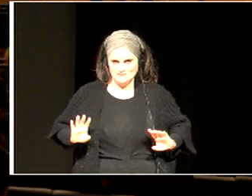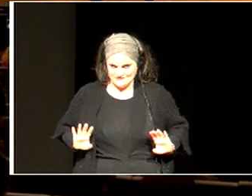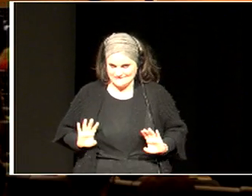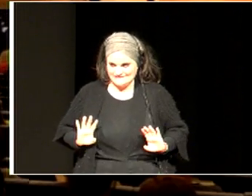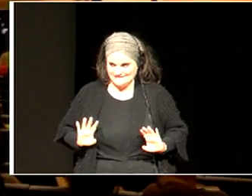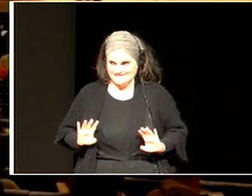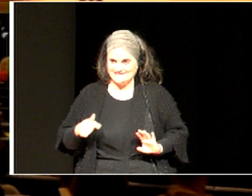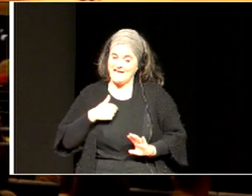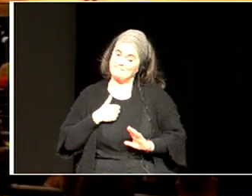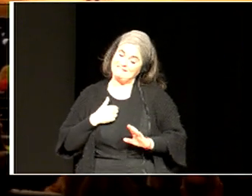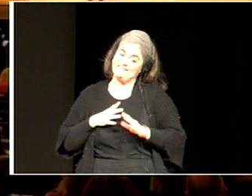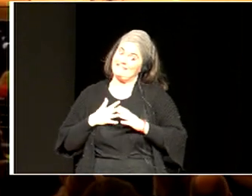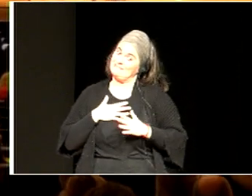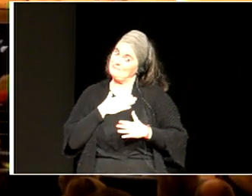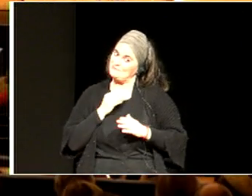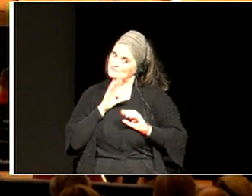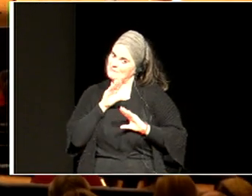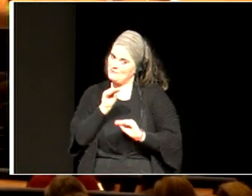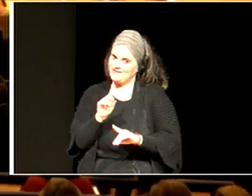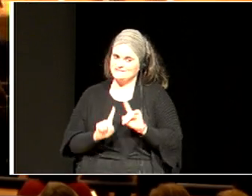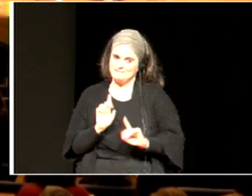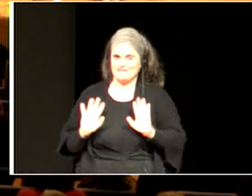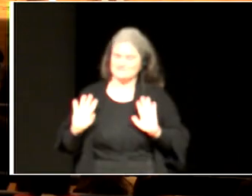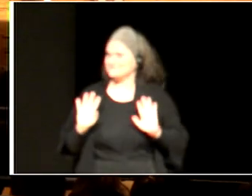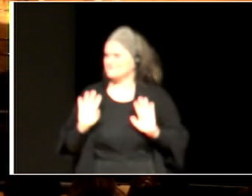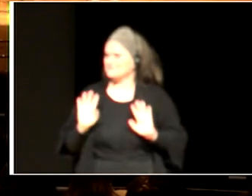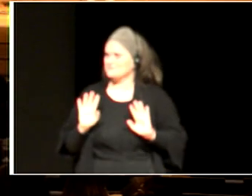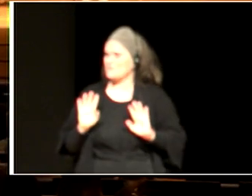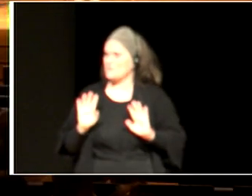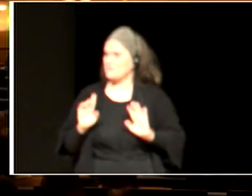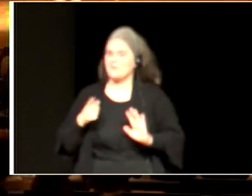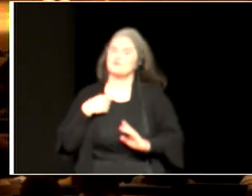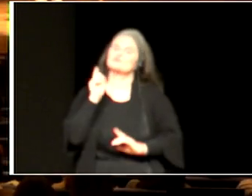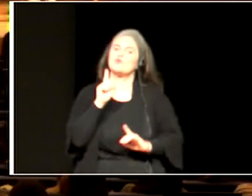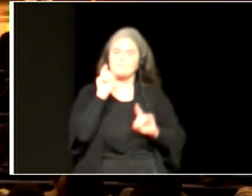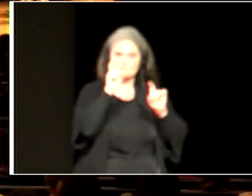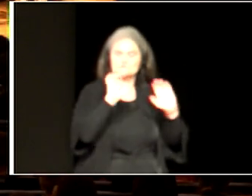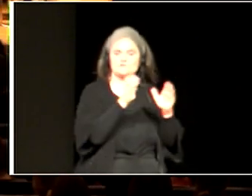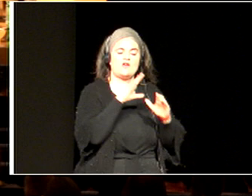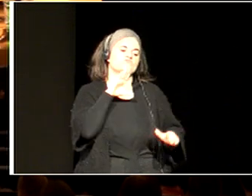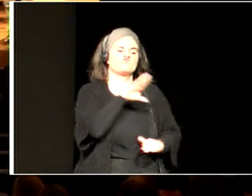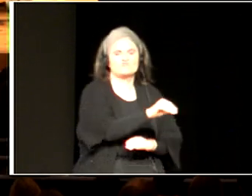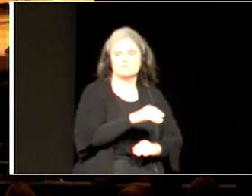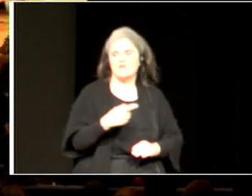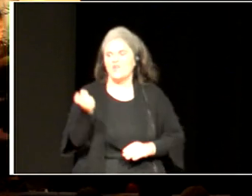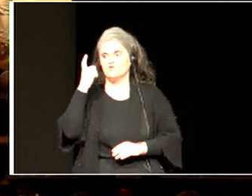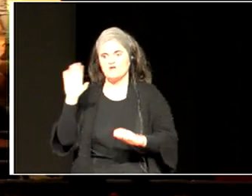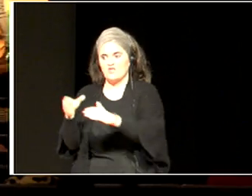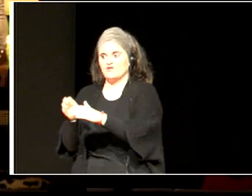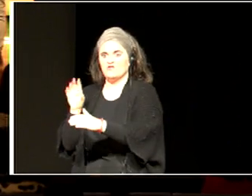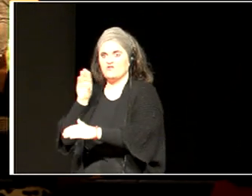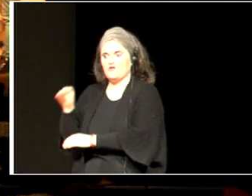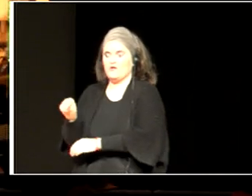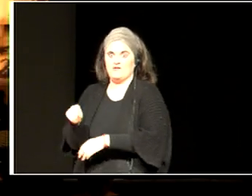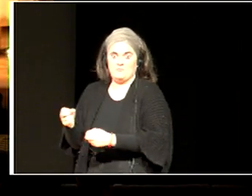a mí me gusta echar broncas a veces sí pero sólo lo has hecho con el claustro con el alumnado para que si no me